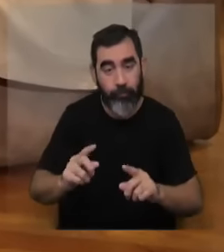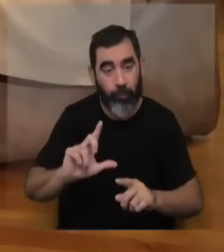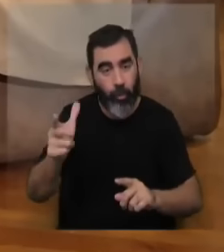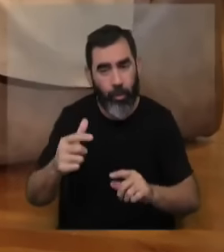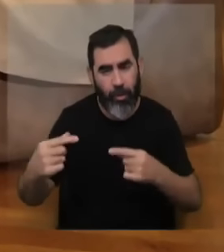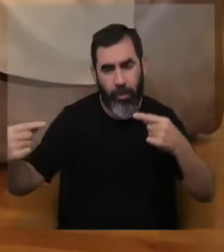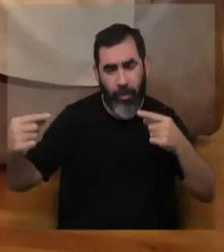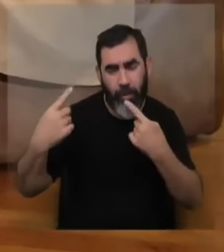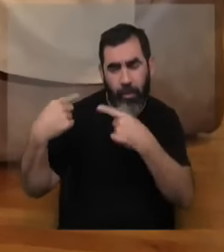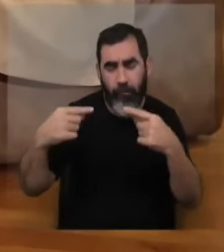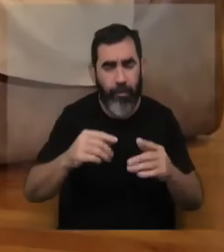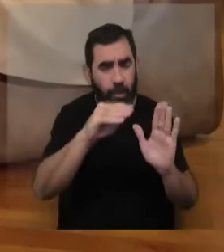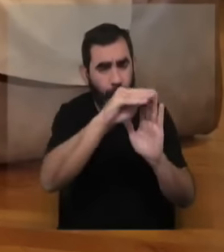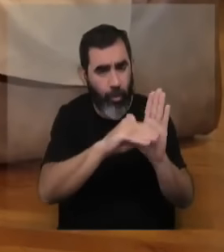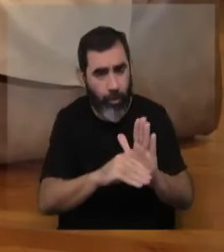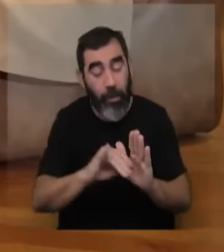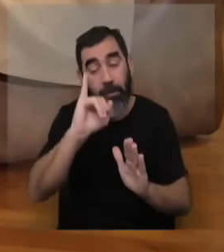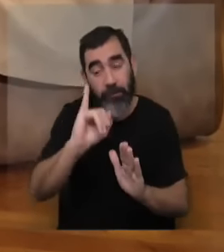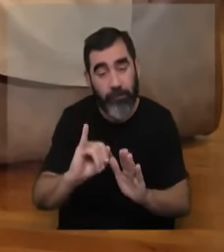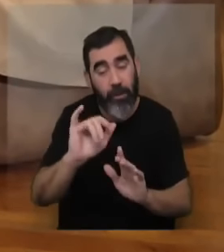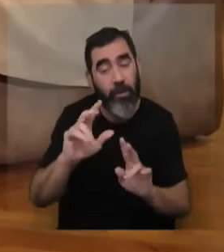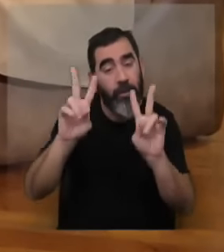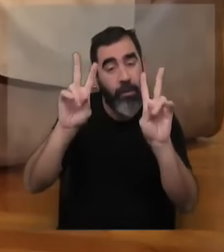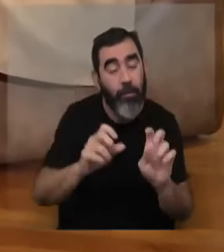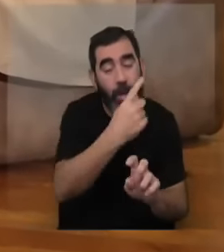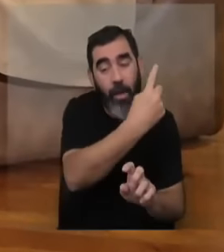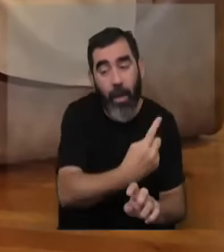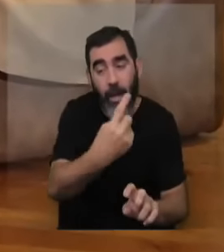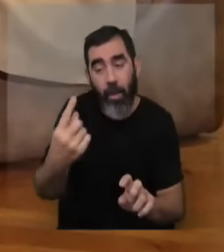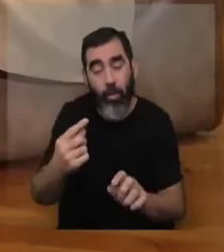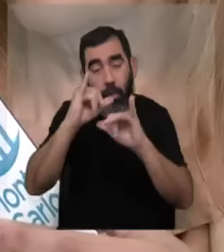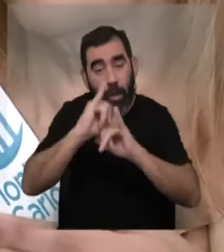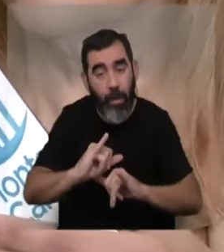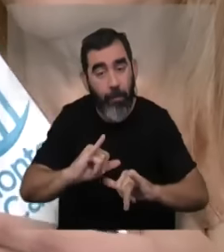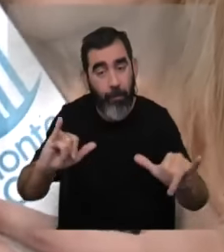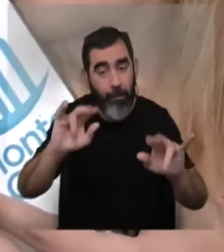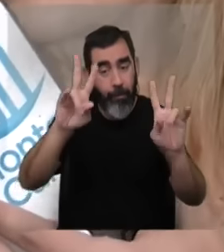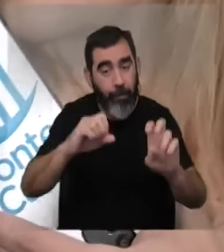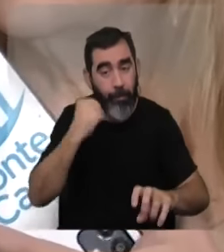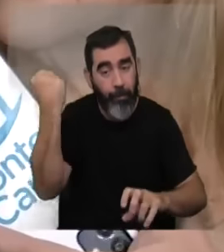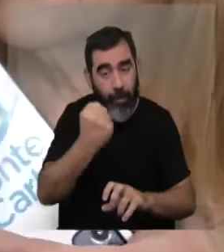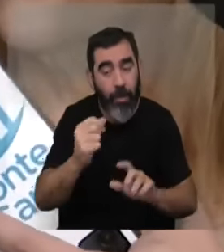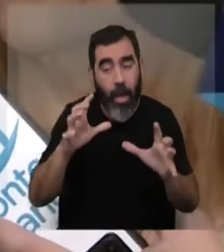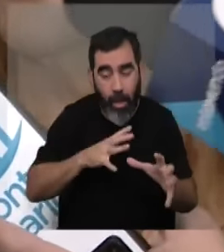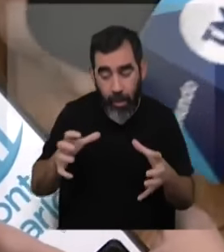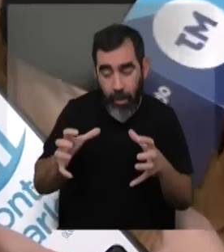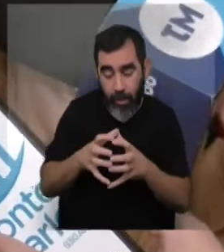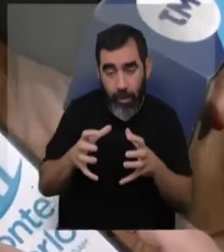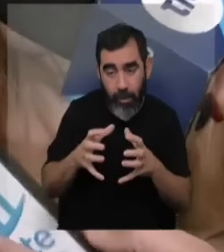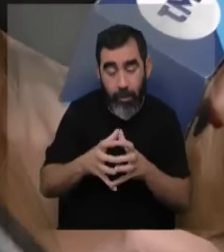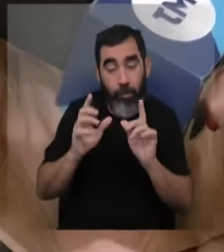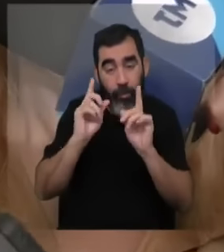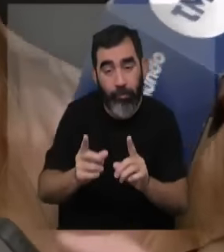matices en cuanto a lo programático si hay énfasis que cada uno de nosotros marcó en la campaña incluso tuvimos equipos que trabajaron